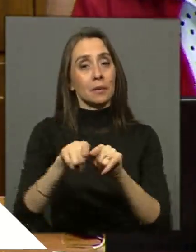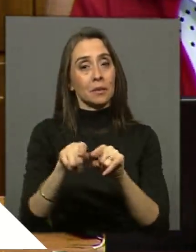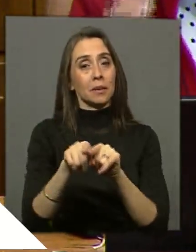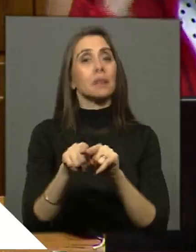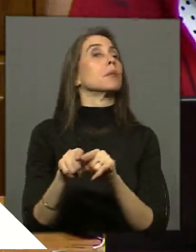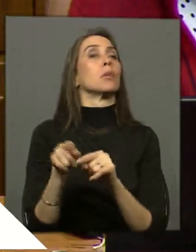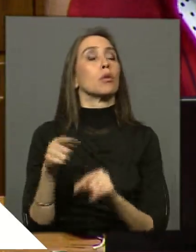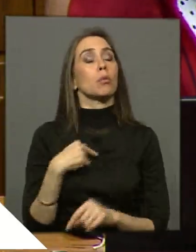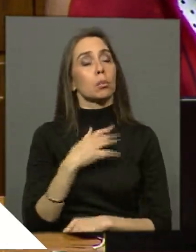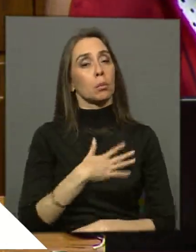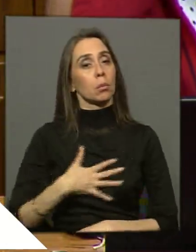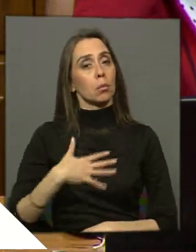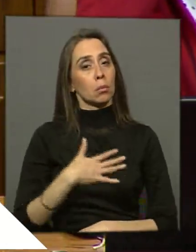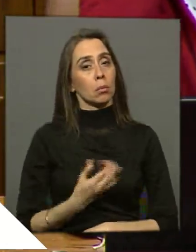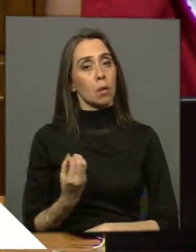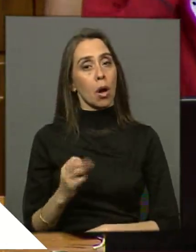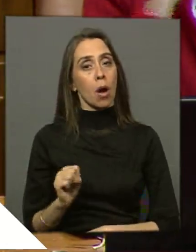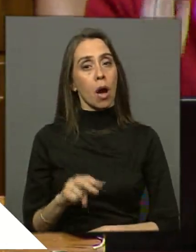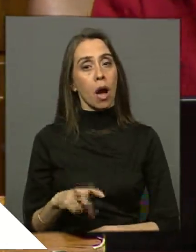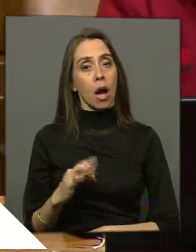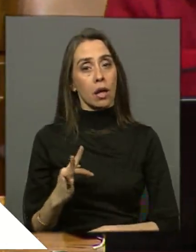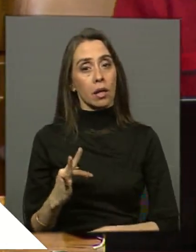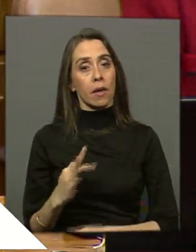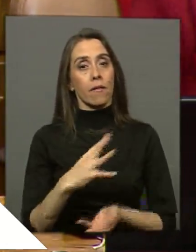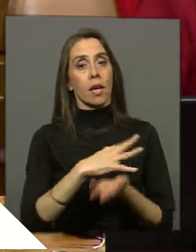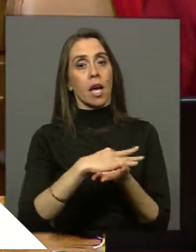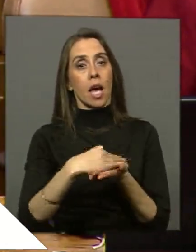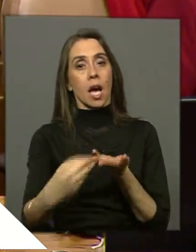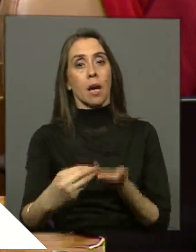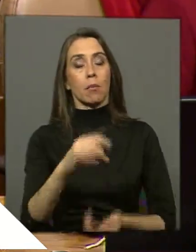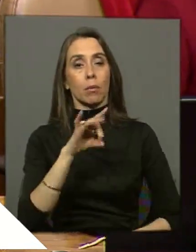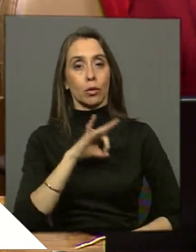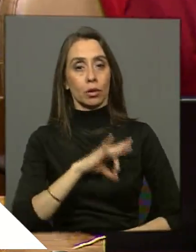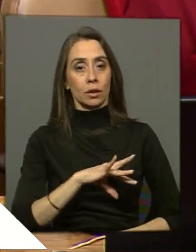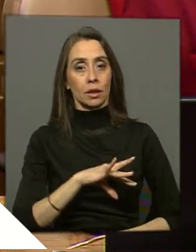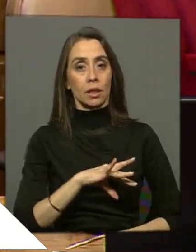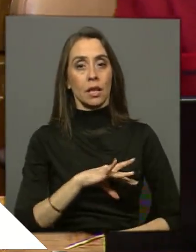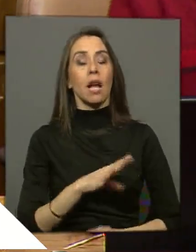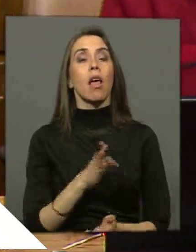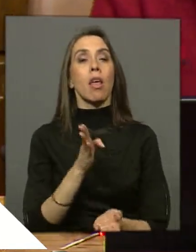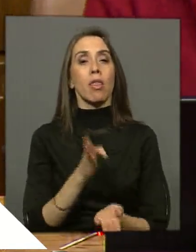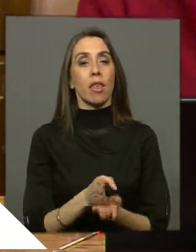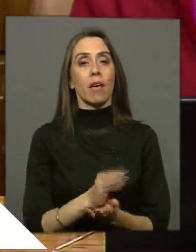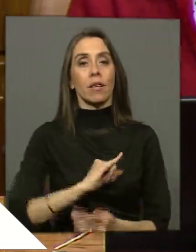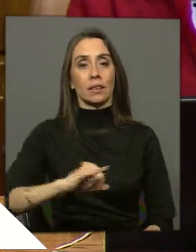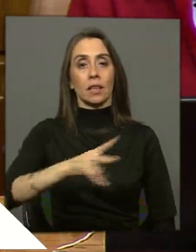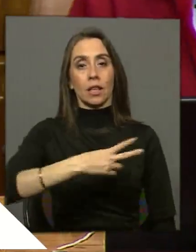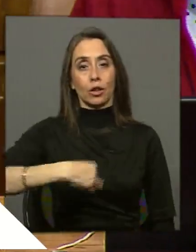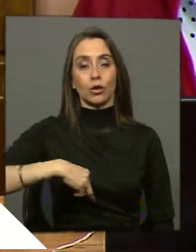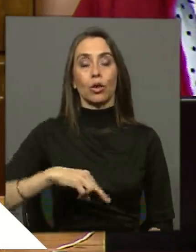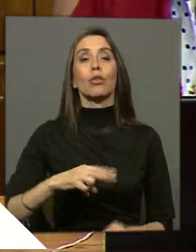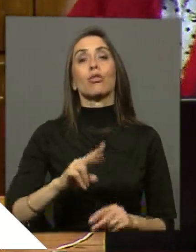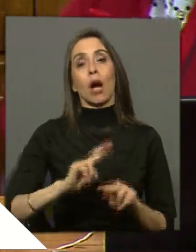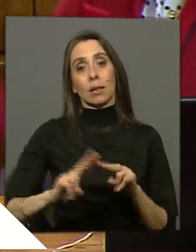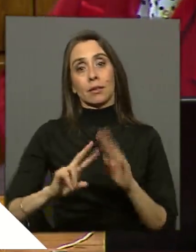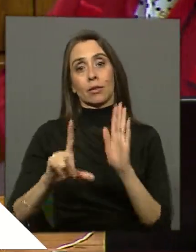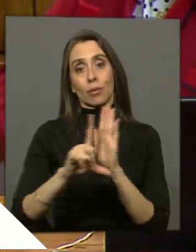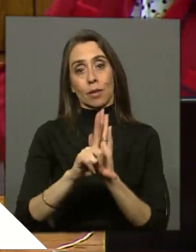logrando la ANEF y le está dando el ejemplo a Chile de lo que debemos continuar nosotros como legisladores